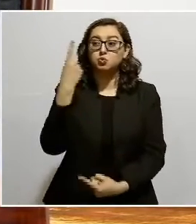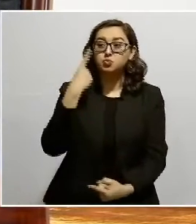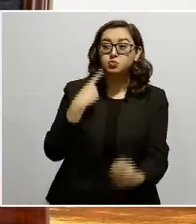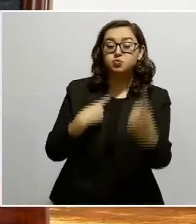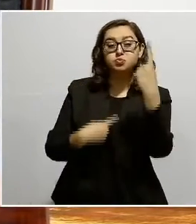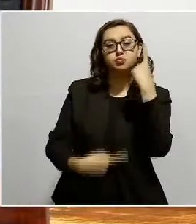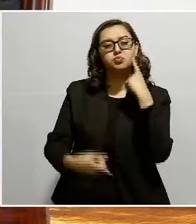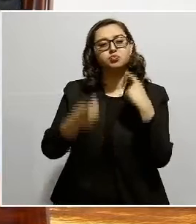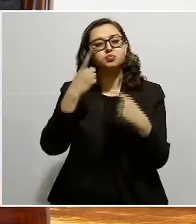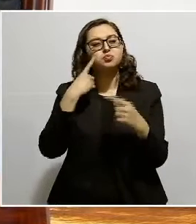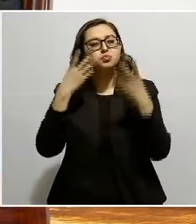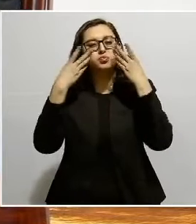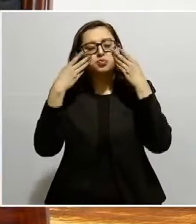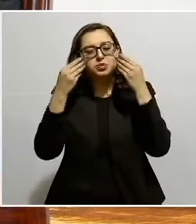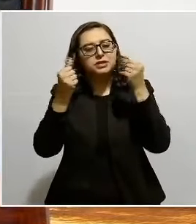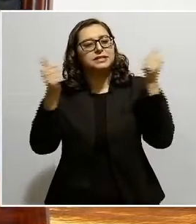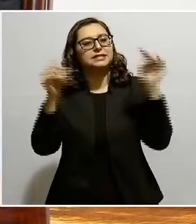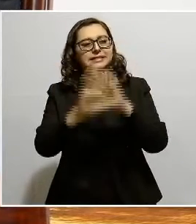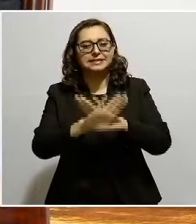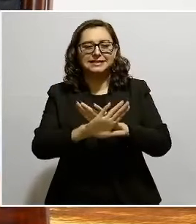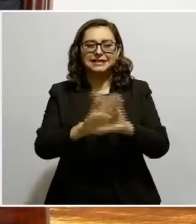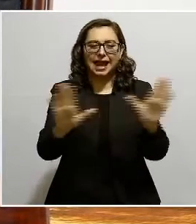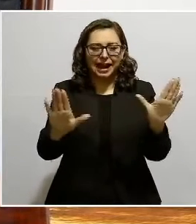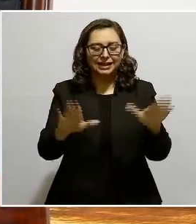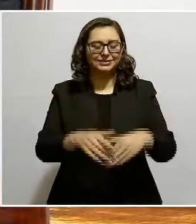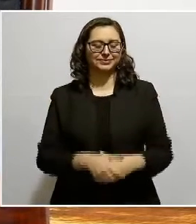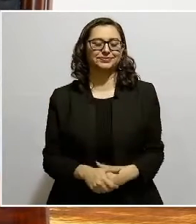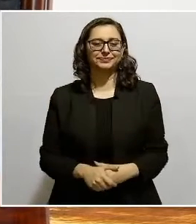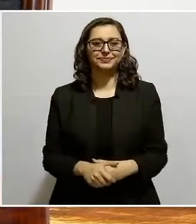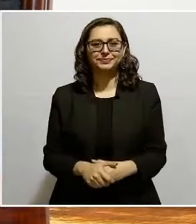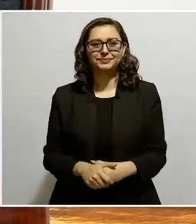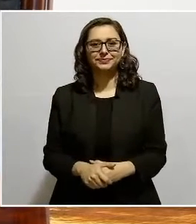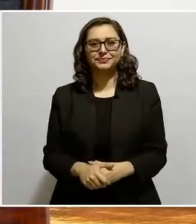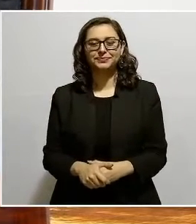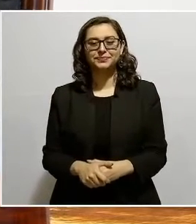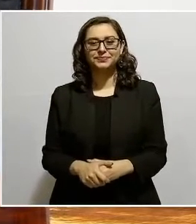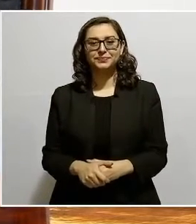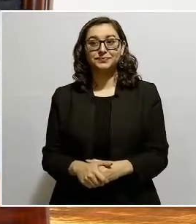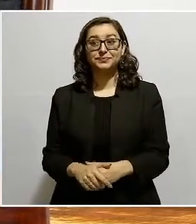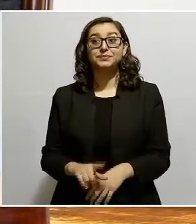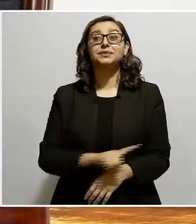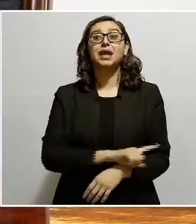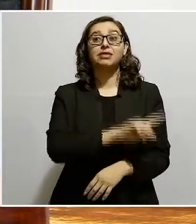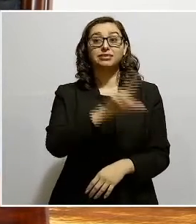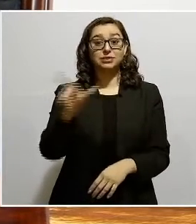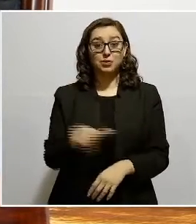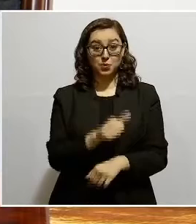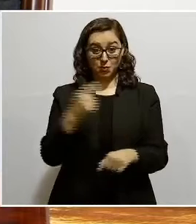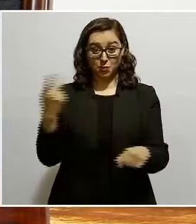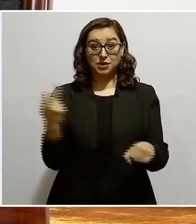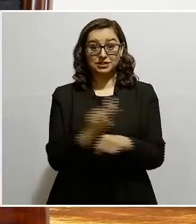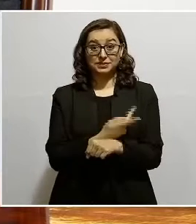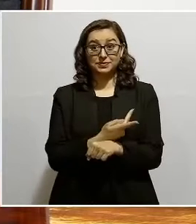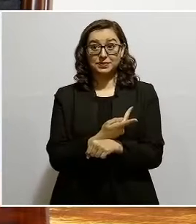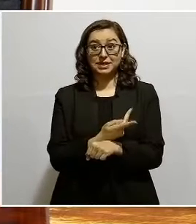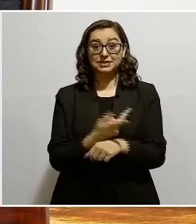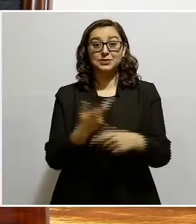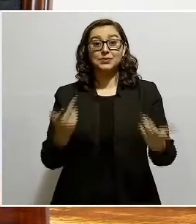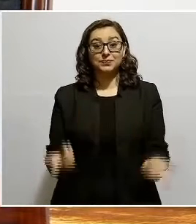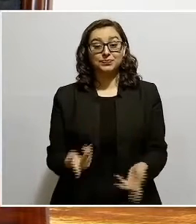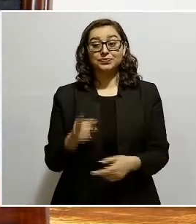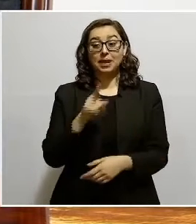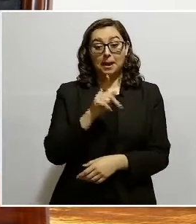adviertas que no nos rajamos. Poco después, el maestro Pellicer consiguió trasladar